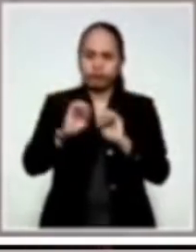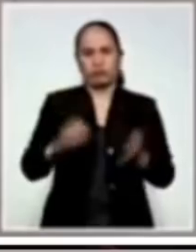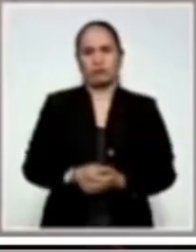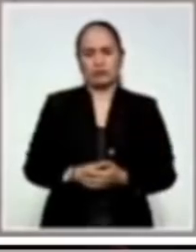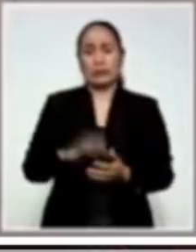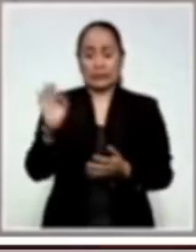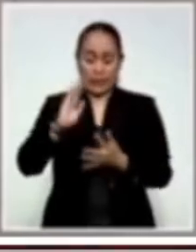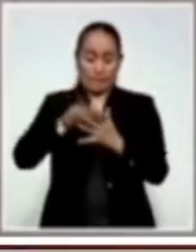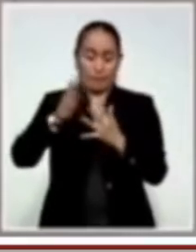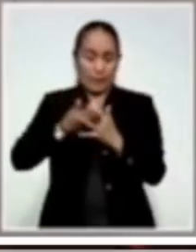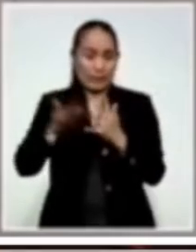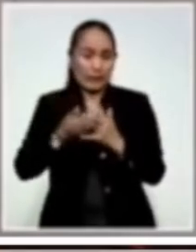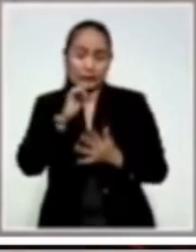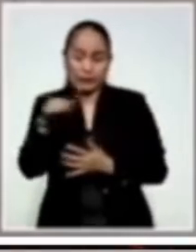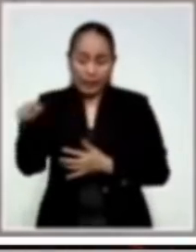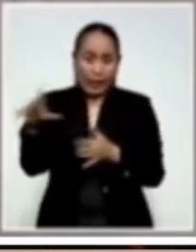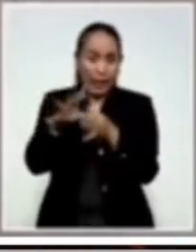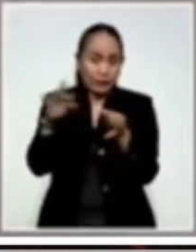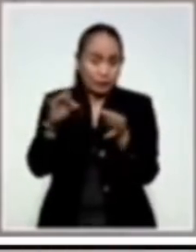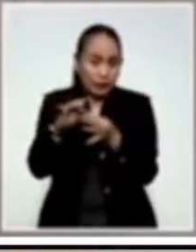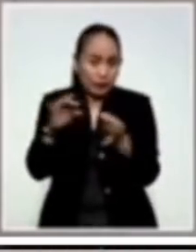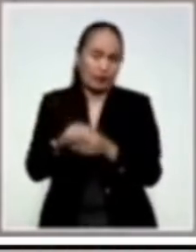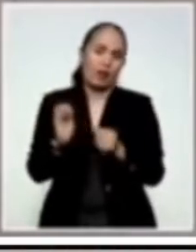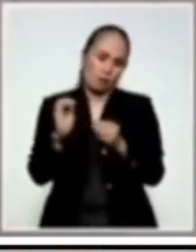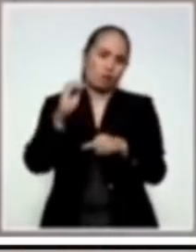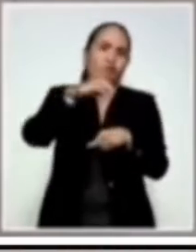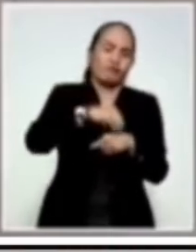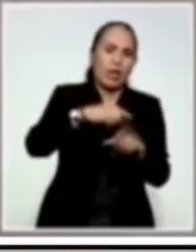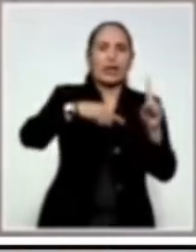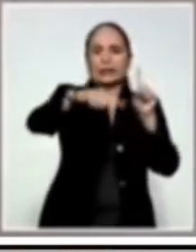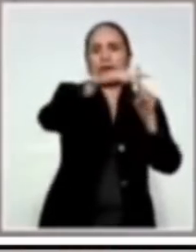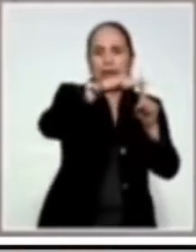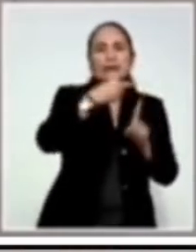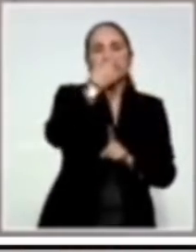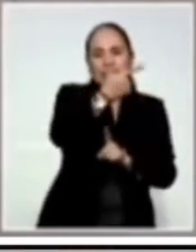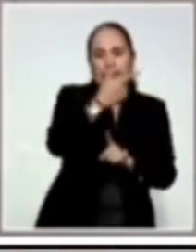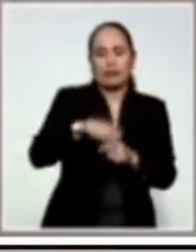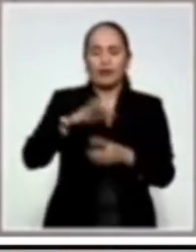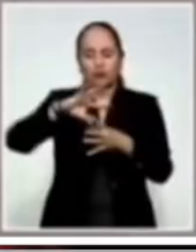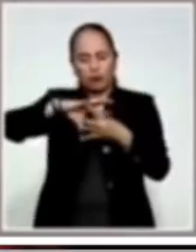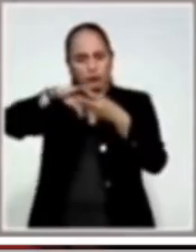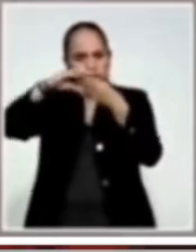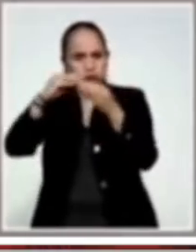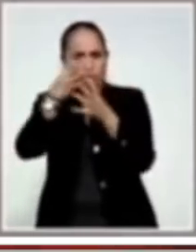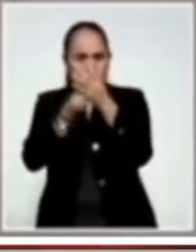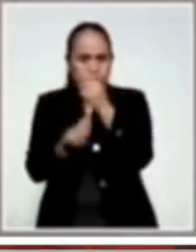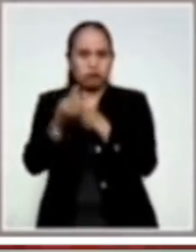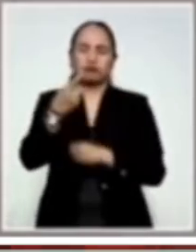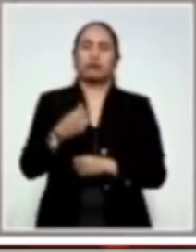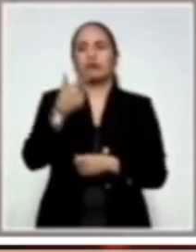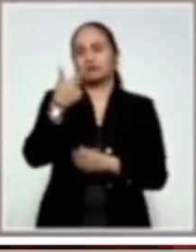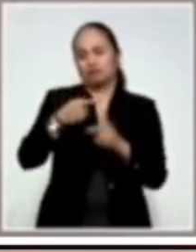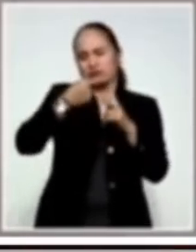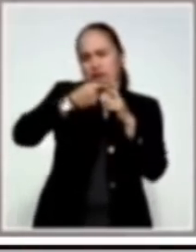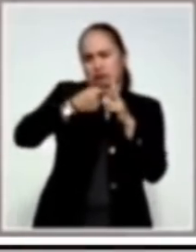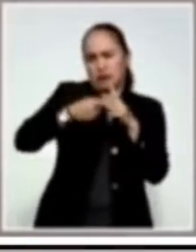hubiera aclarado. No lo aclaró. Sumamos 7, votamos los resolutivos. Pues queda clarísimo.